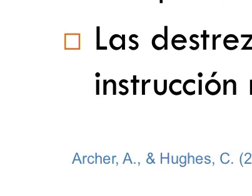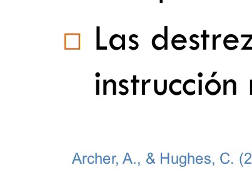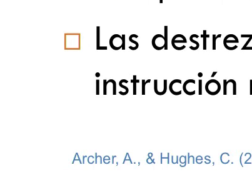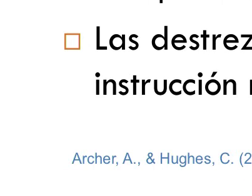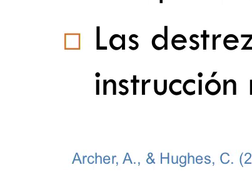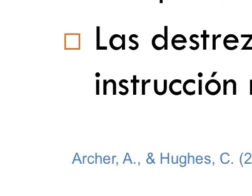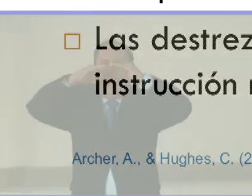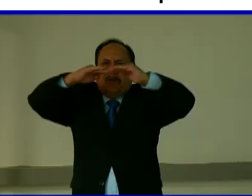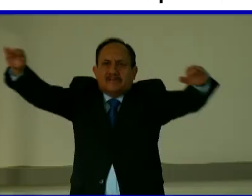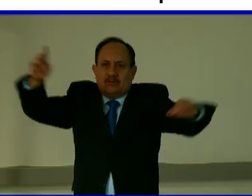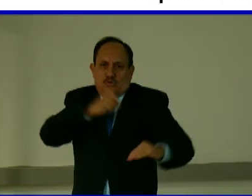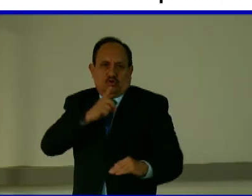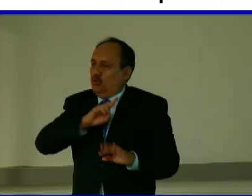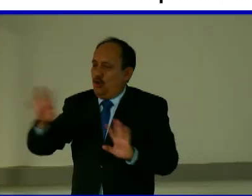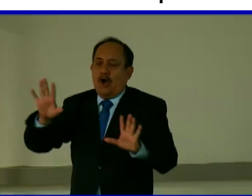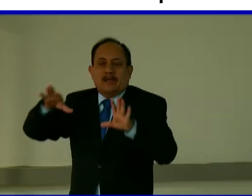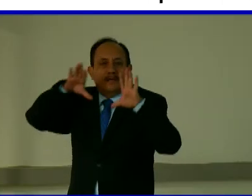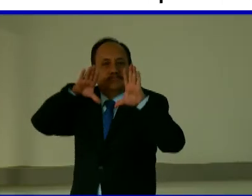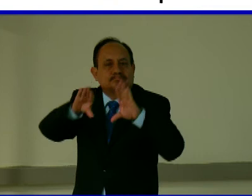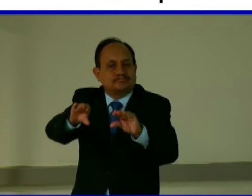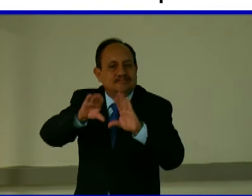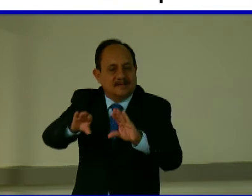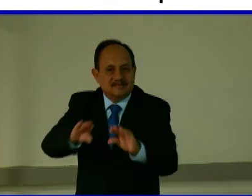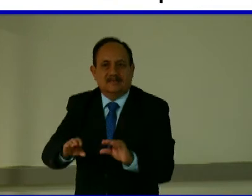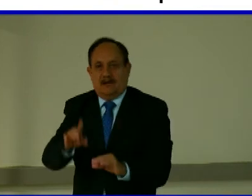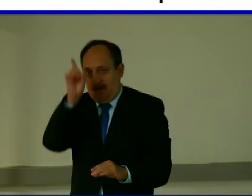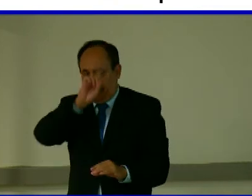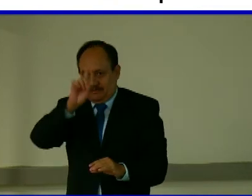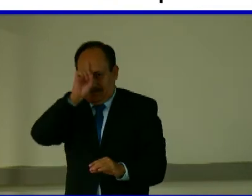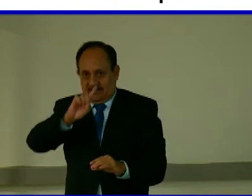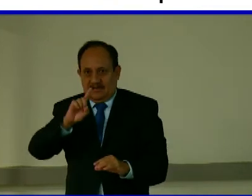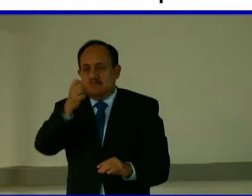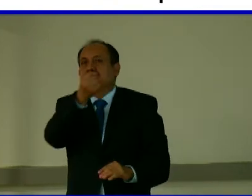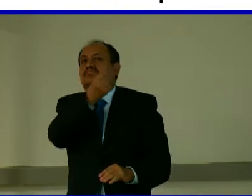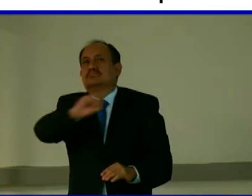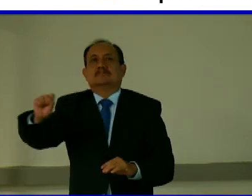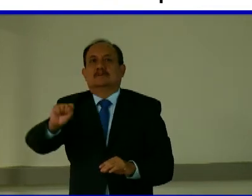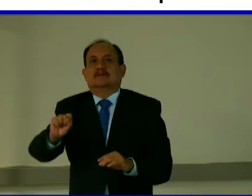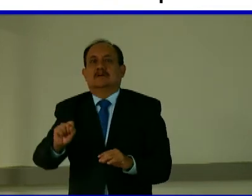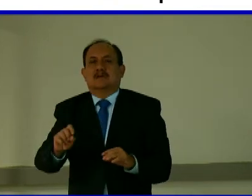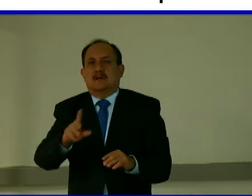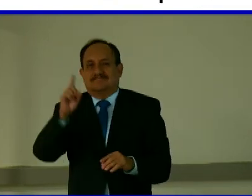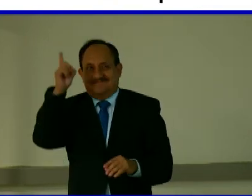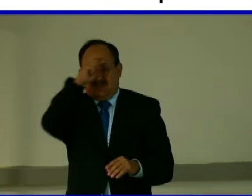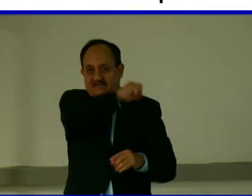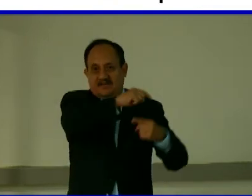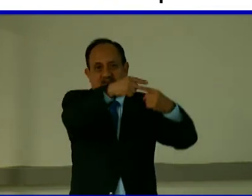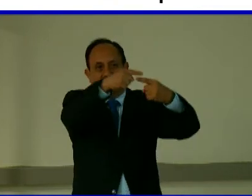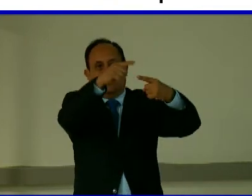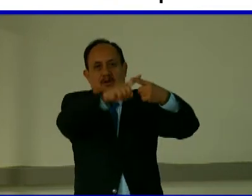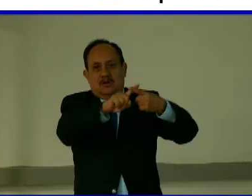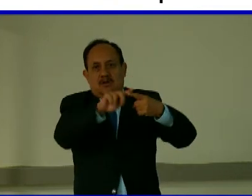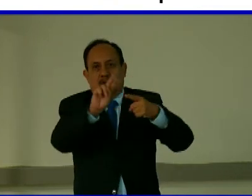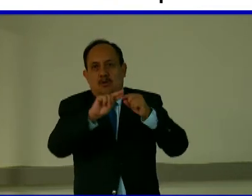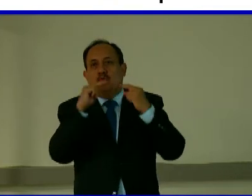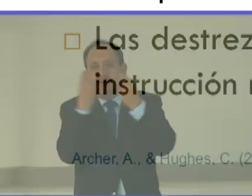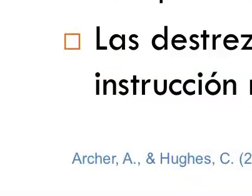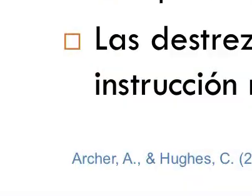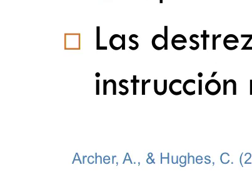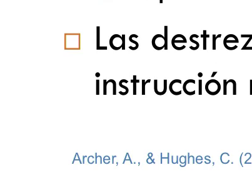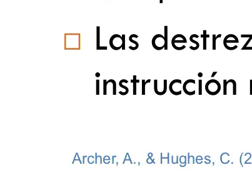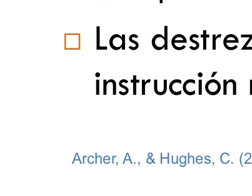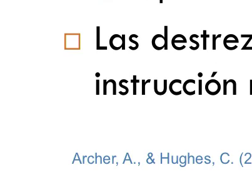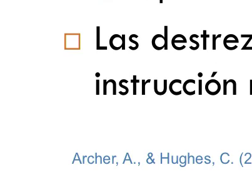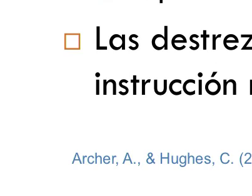dejar solos para que salgan de ahí. Y las destrezas complejas se dividen en unidades de instrucción más pequeñas,